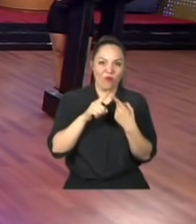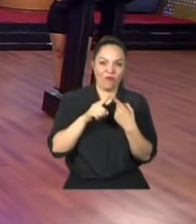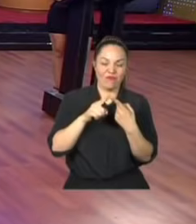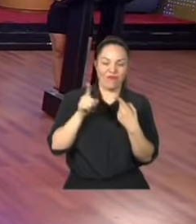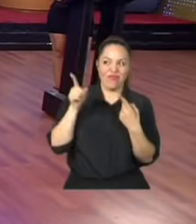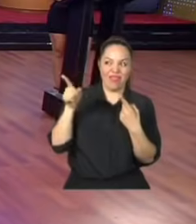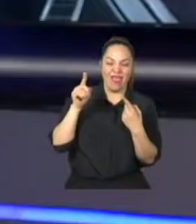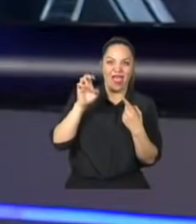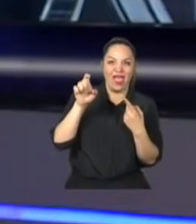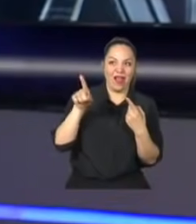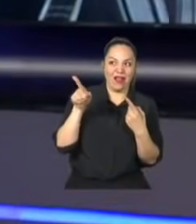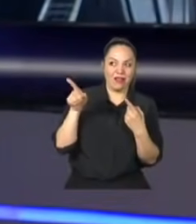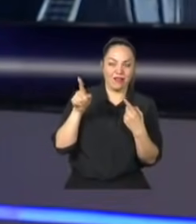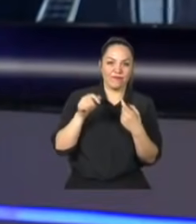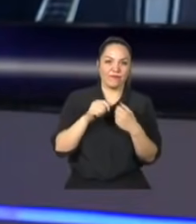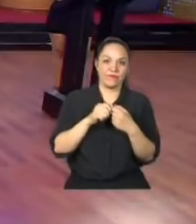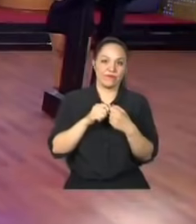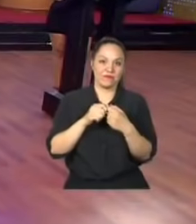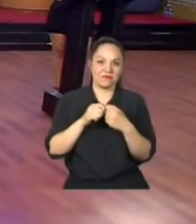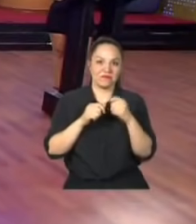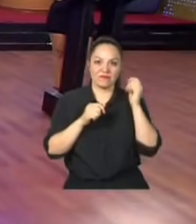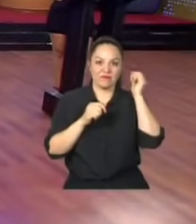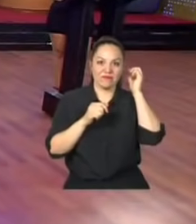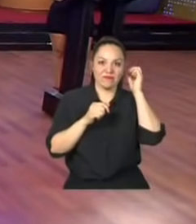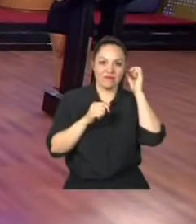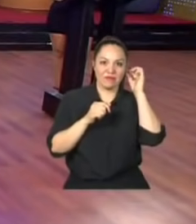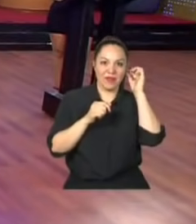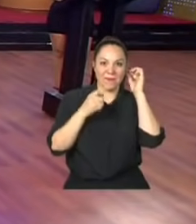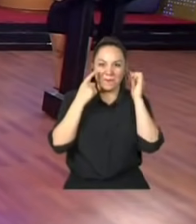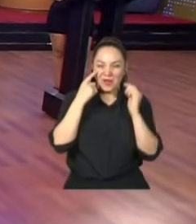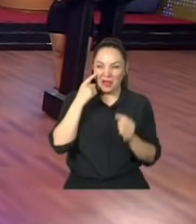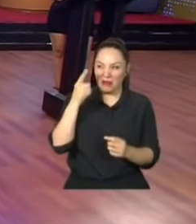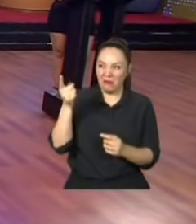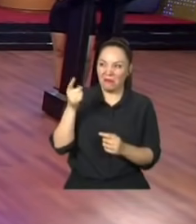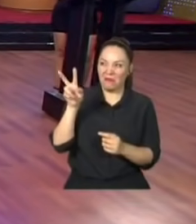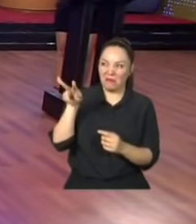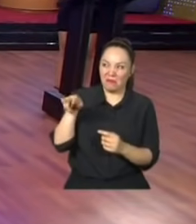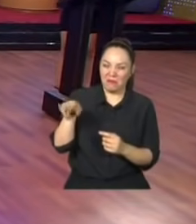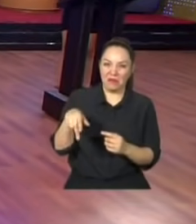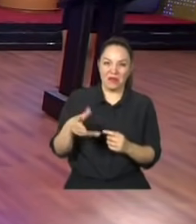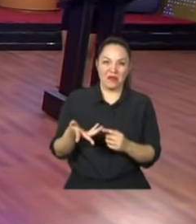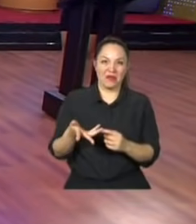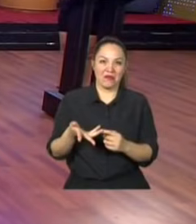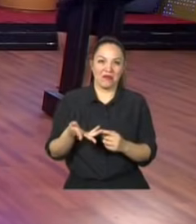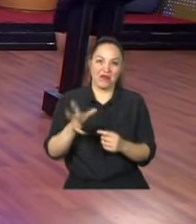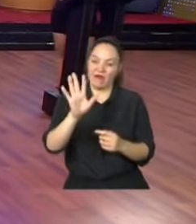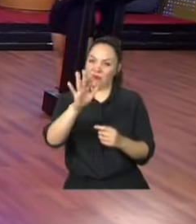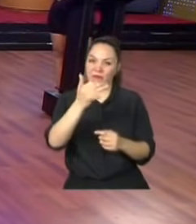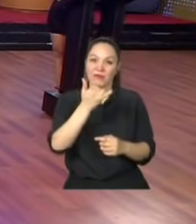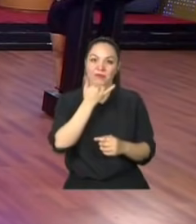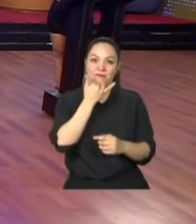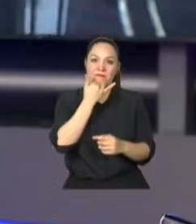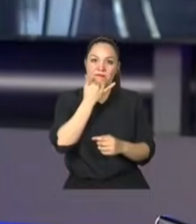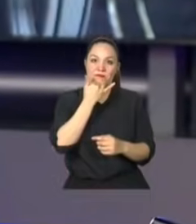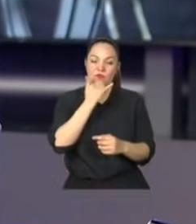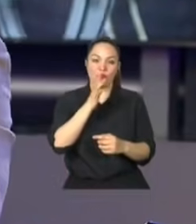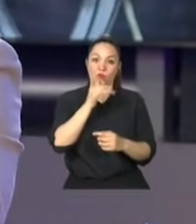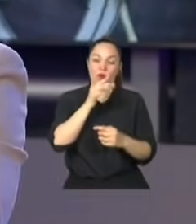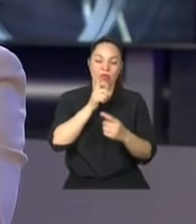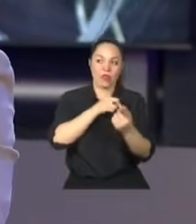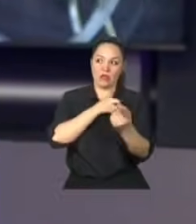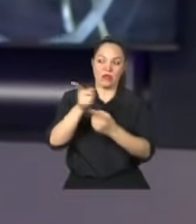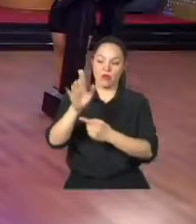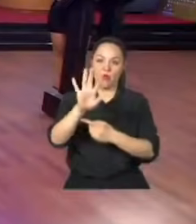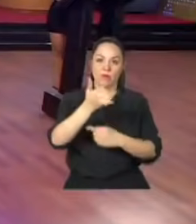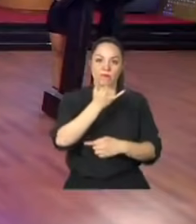él. Mírelo. Mírelo a él. No se puede salir de su lugar, por favor. Le pido respeto, por favor. ¿Cómo puede